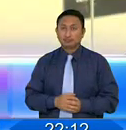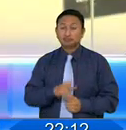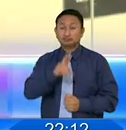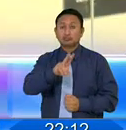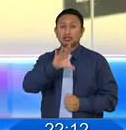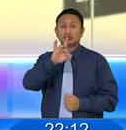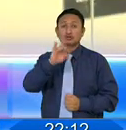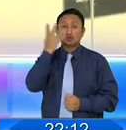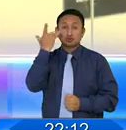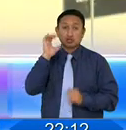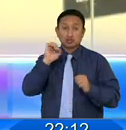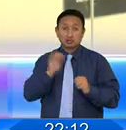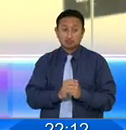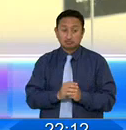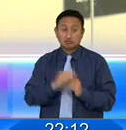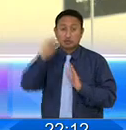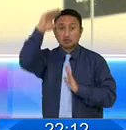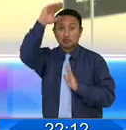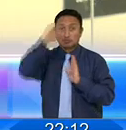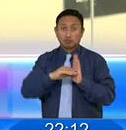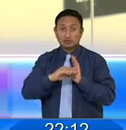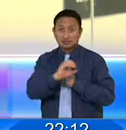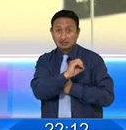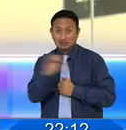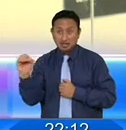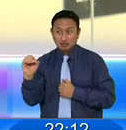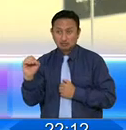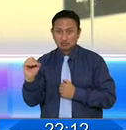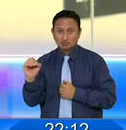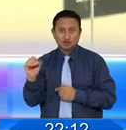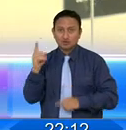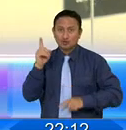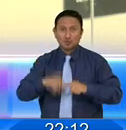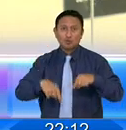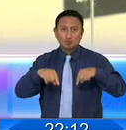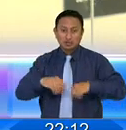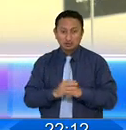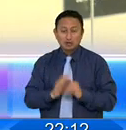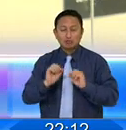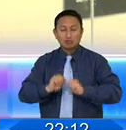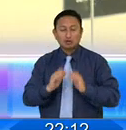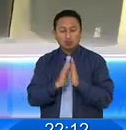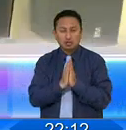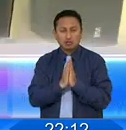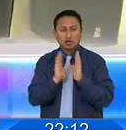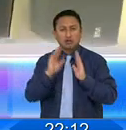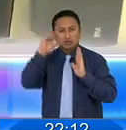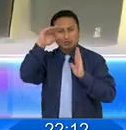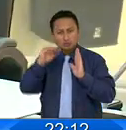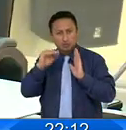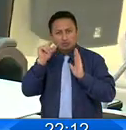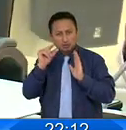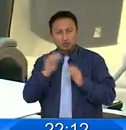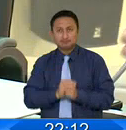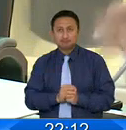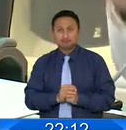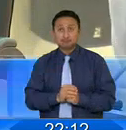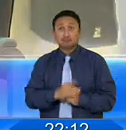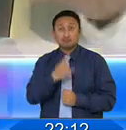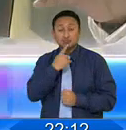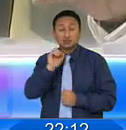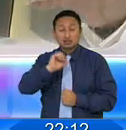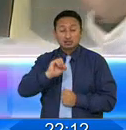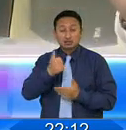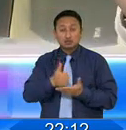días a dejar en cero, pero era lo que pedíamos, es una oxigenación. Eso significa que ha ayudado a